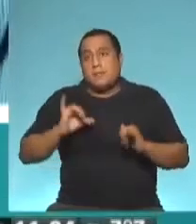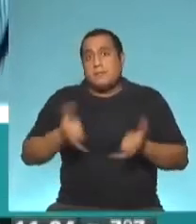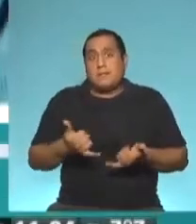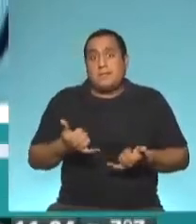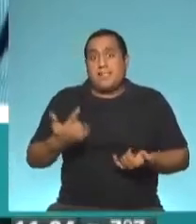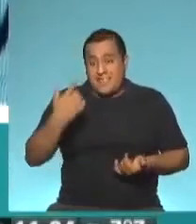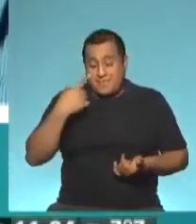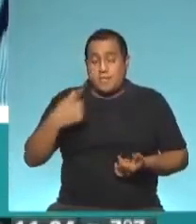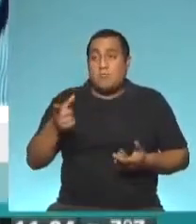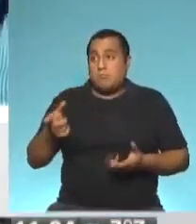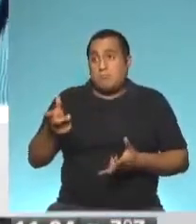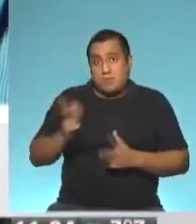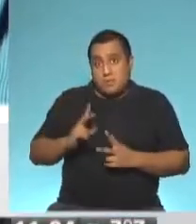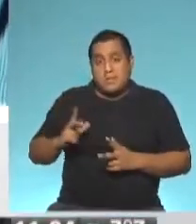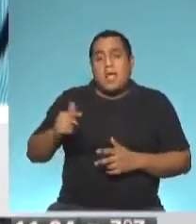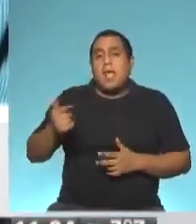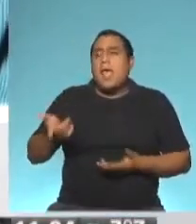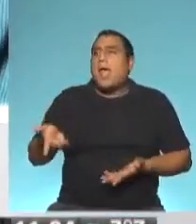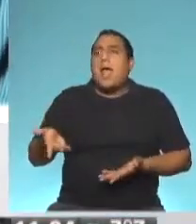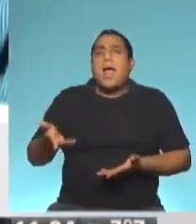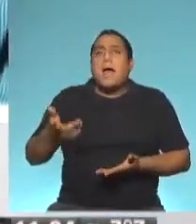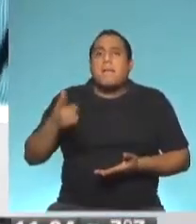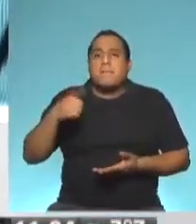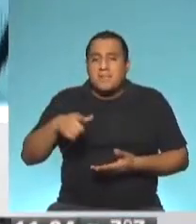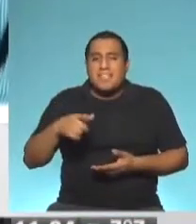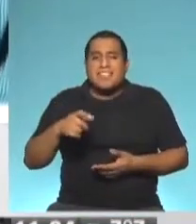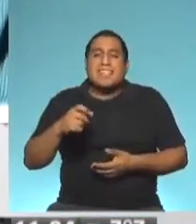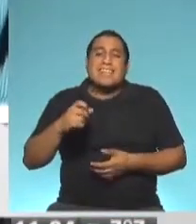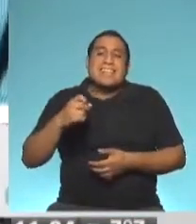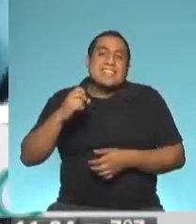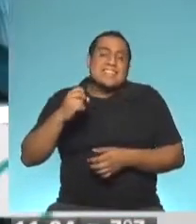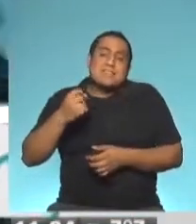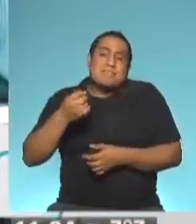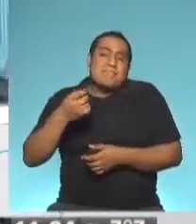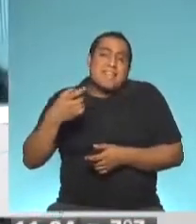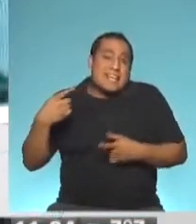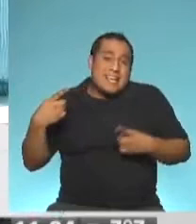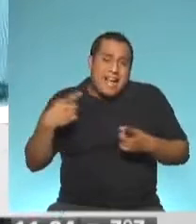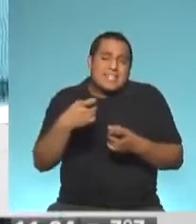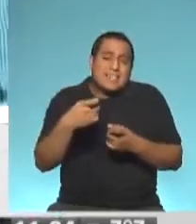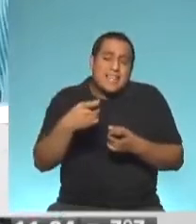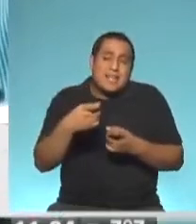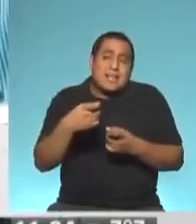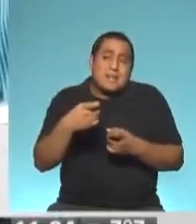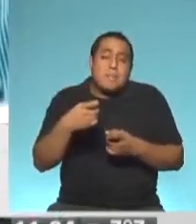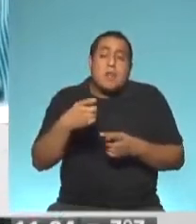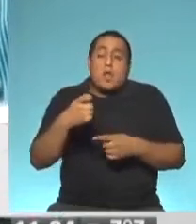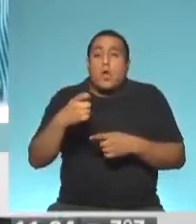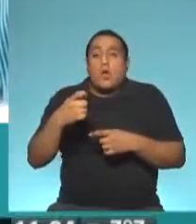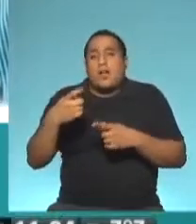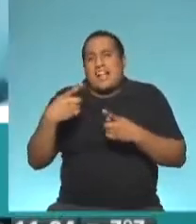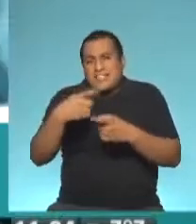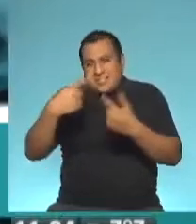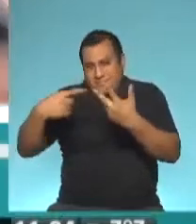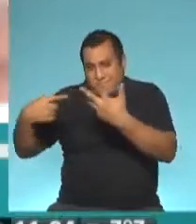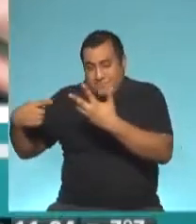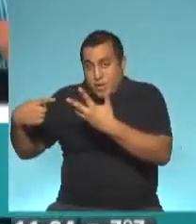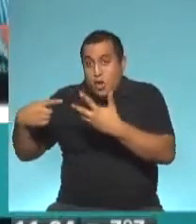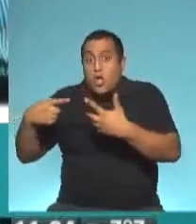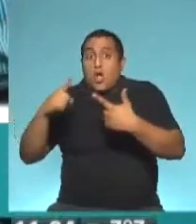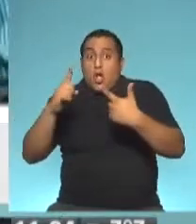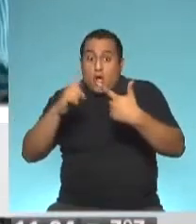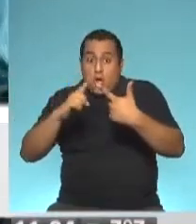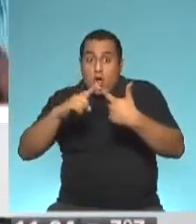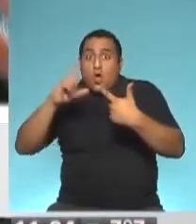este es, como vos lo dijiste, este es el segundo cáncer más frecuente, es la segunda causa de muerte por cáncer, ¿sí? O sea que es de los